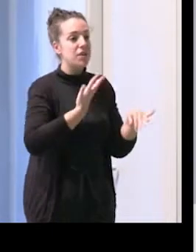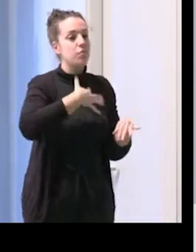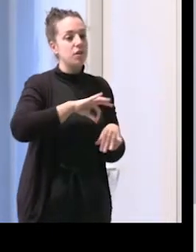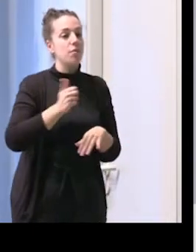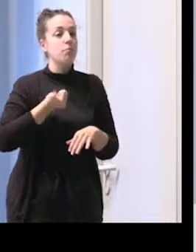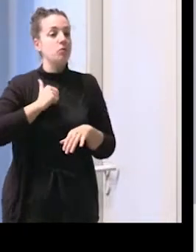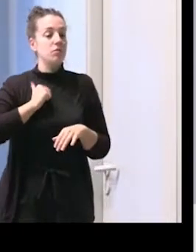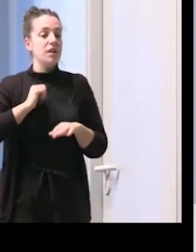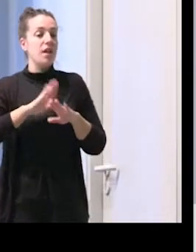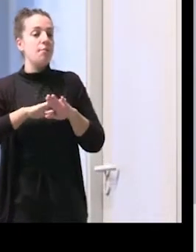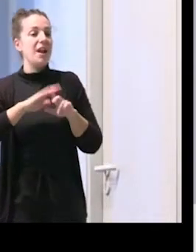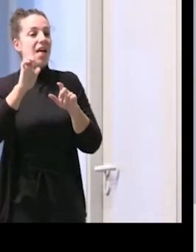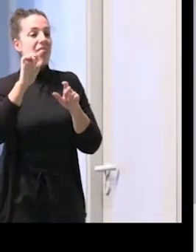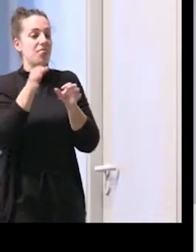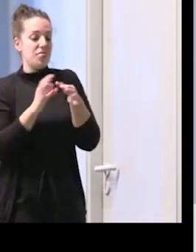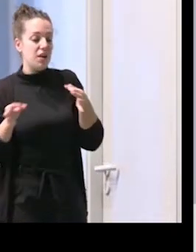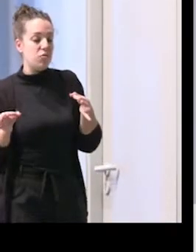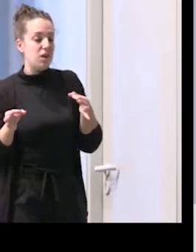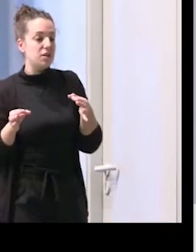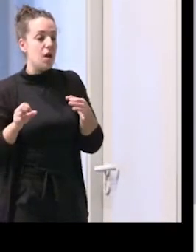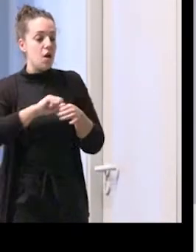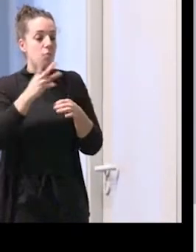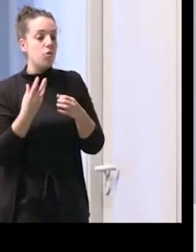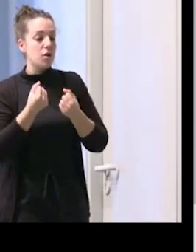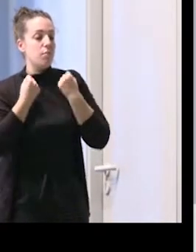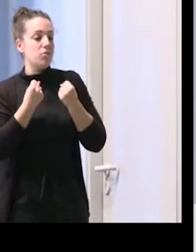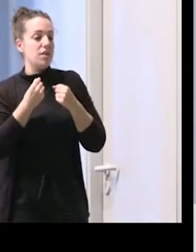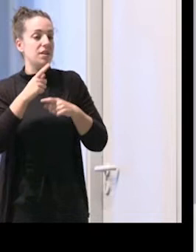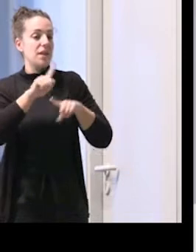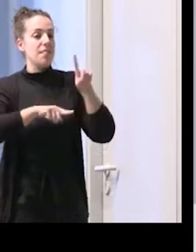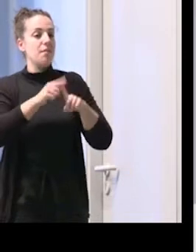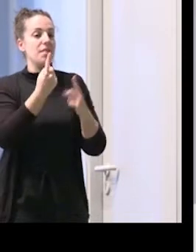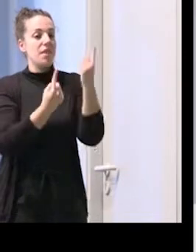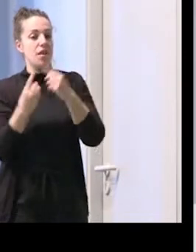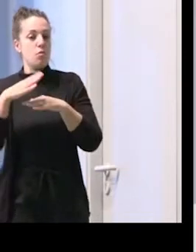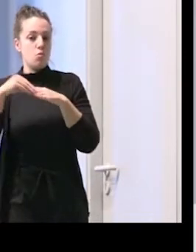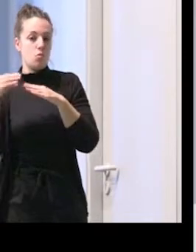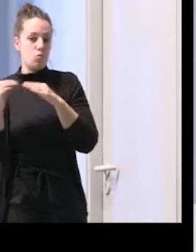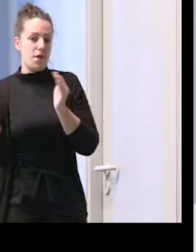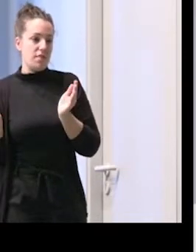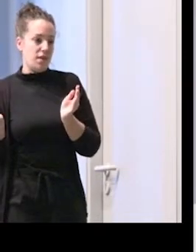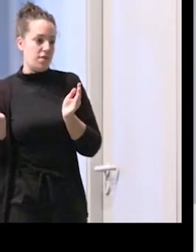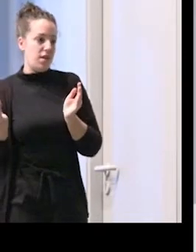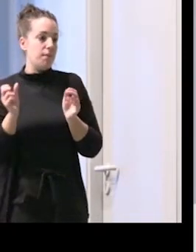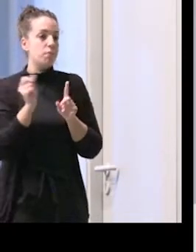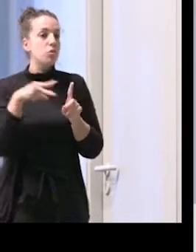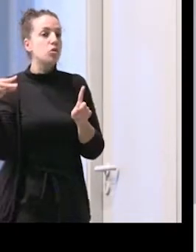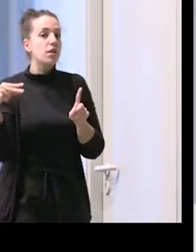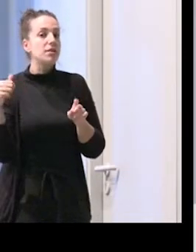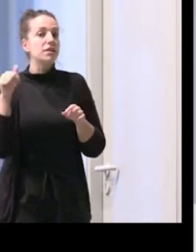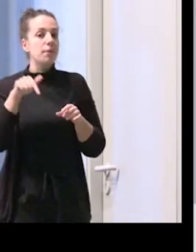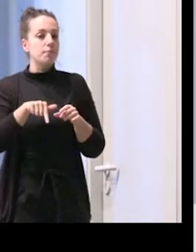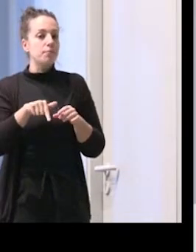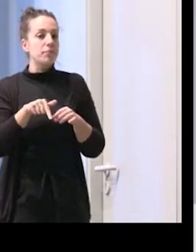hacer células pluripotentes que sean específicas de cada paciente. Desde el punto de vista de la aplicación, todavía